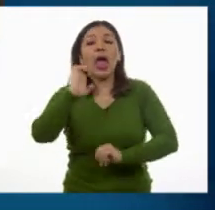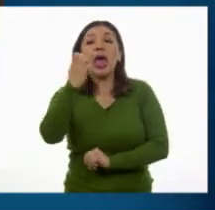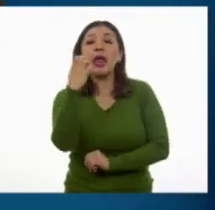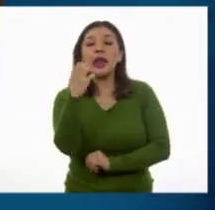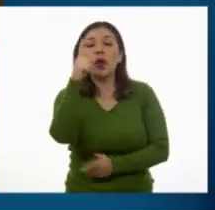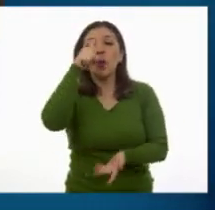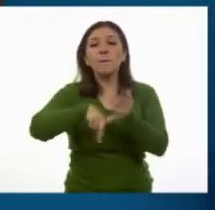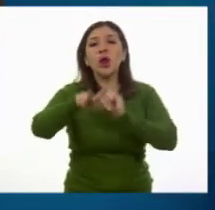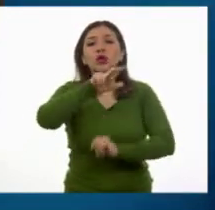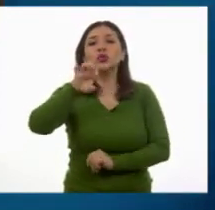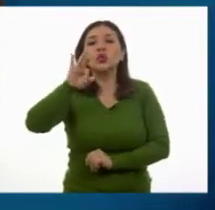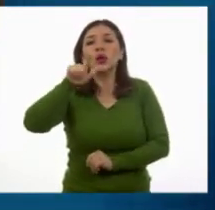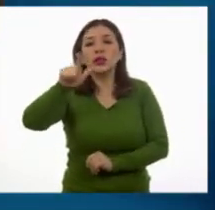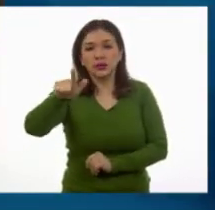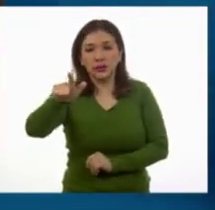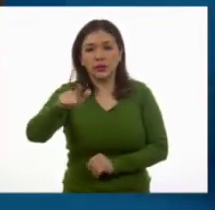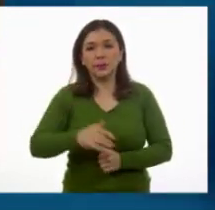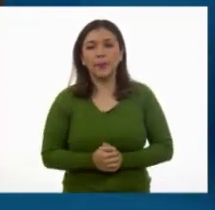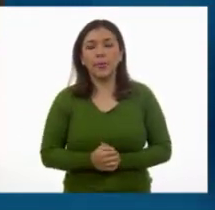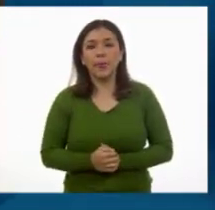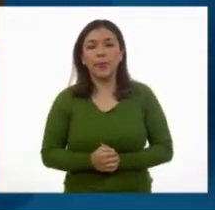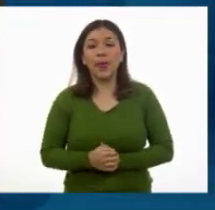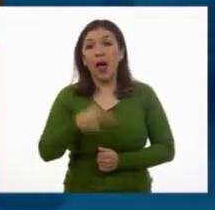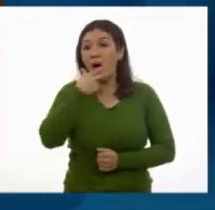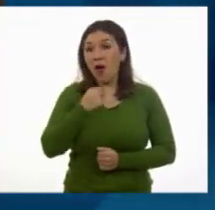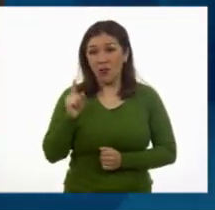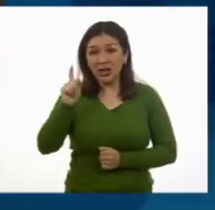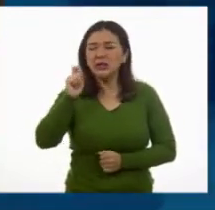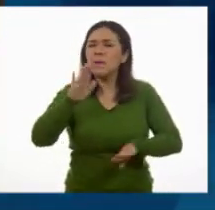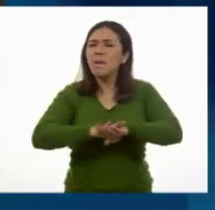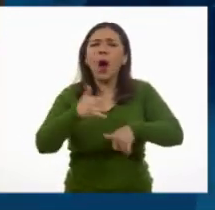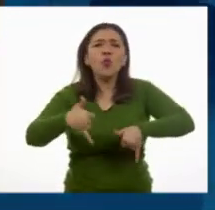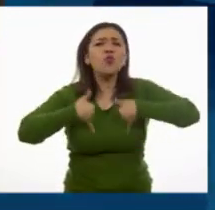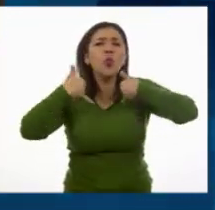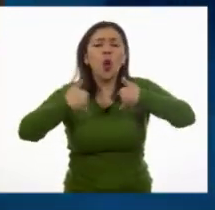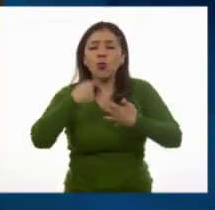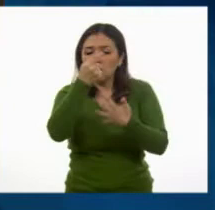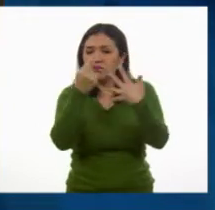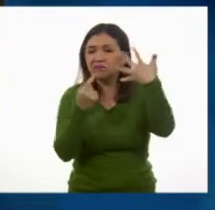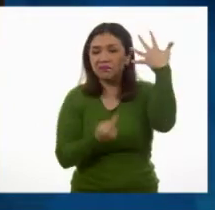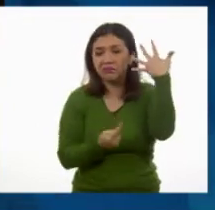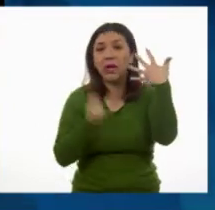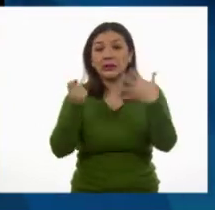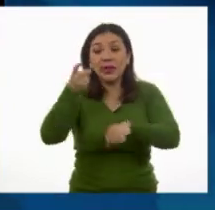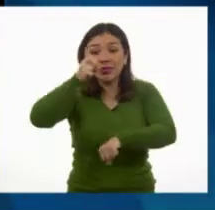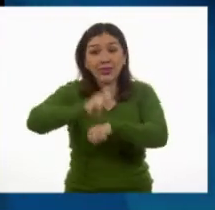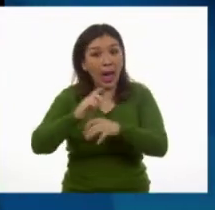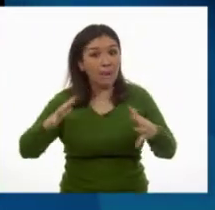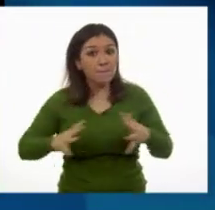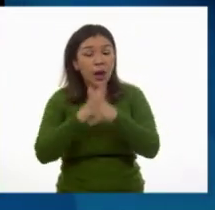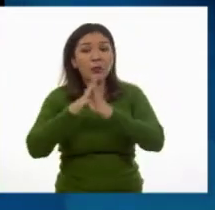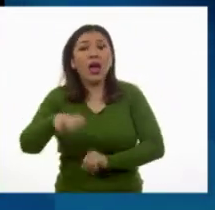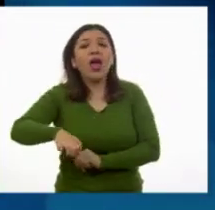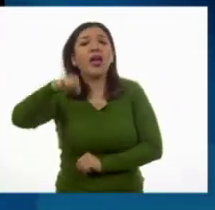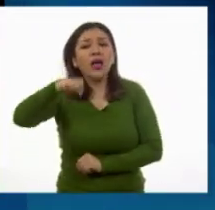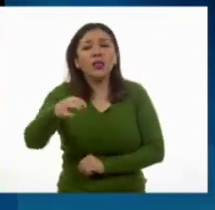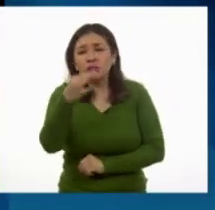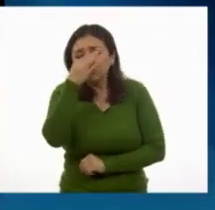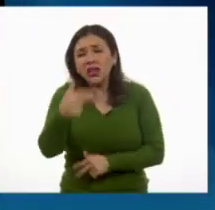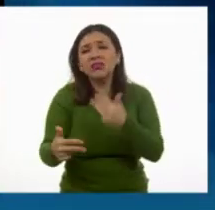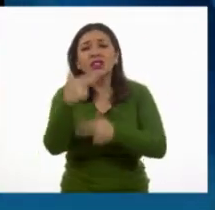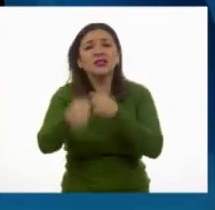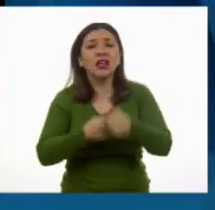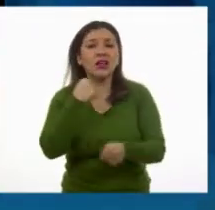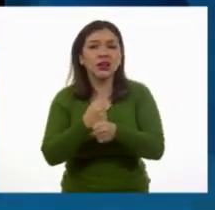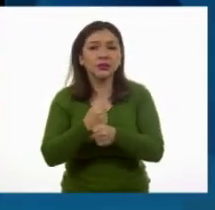de 1847. Márquez es el más joven de los cadetes, pues el día de la batalla tenía tan solo 13